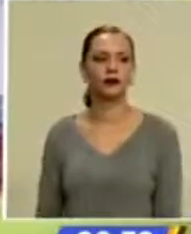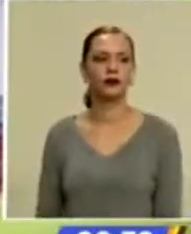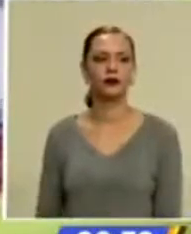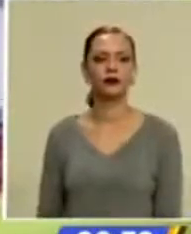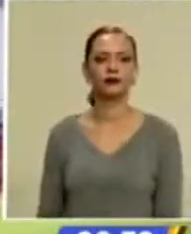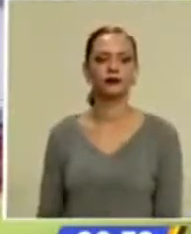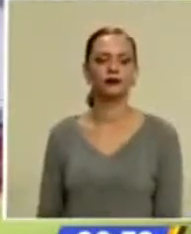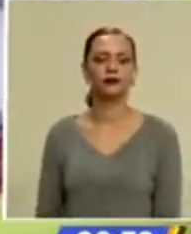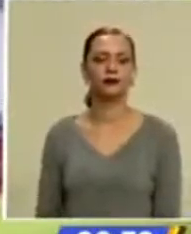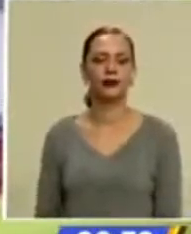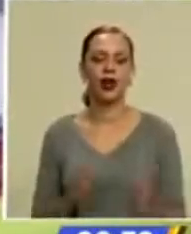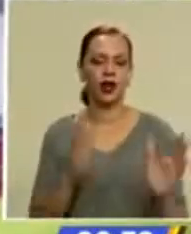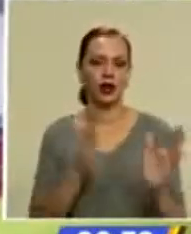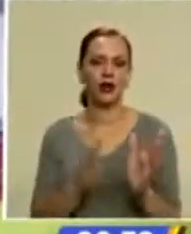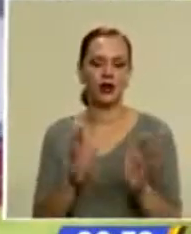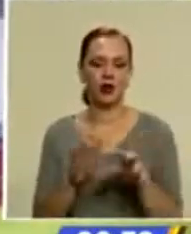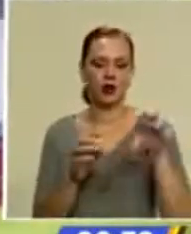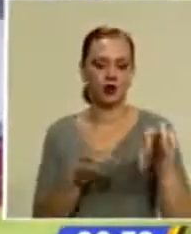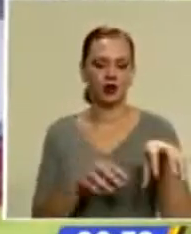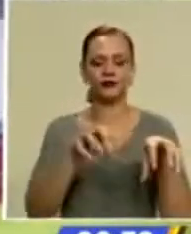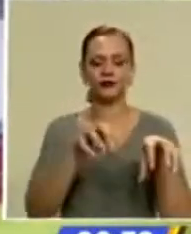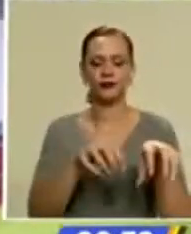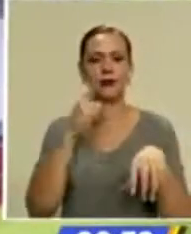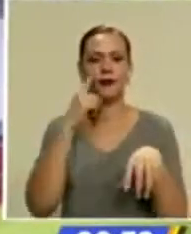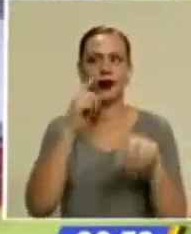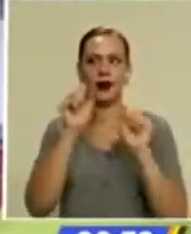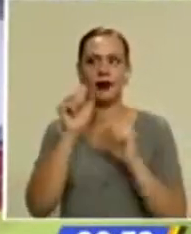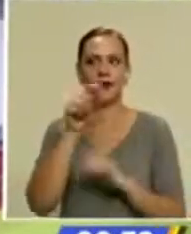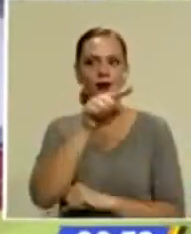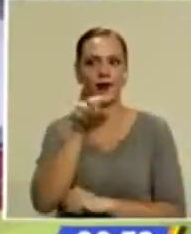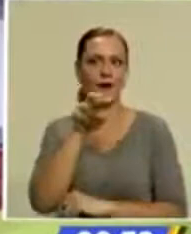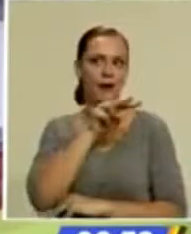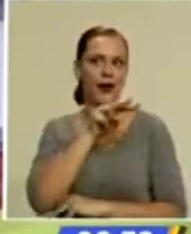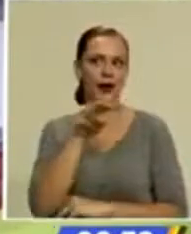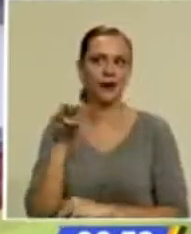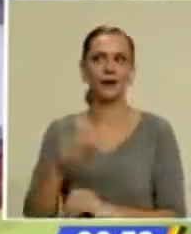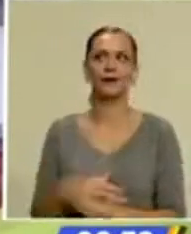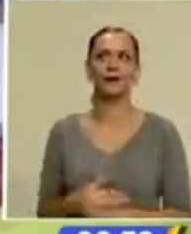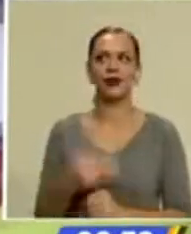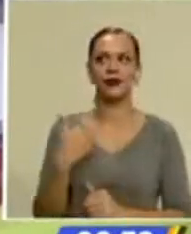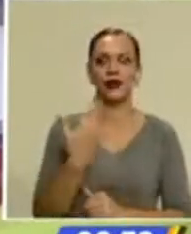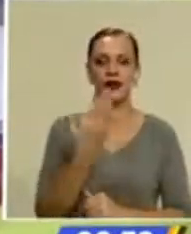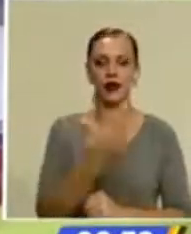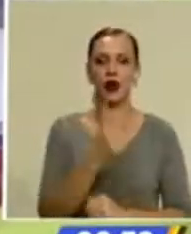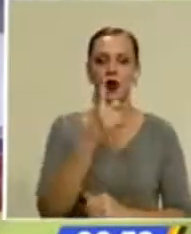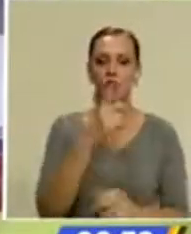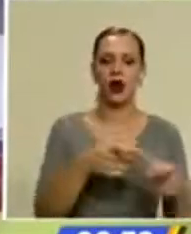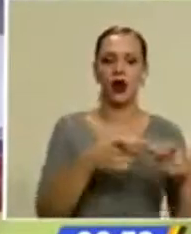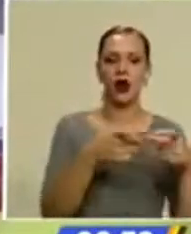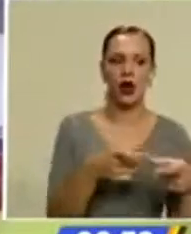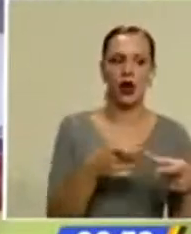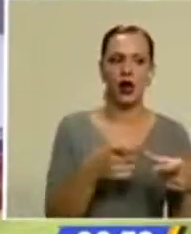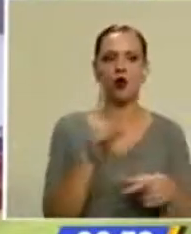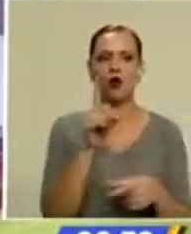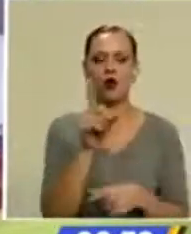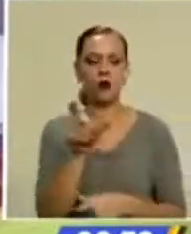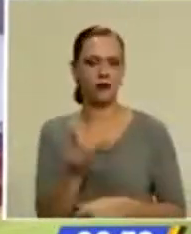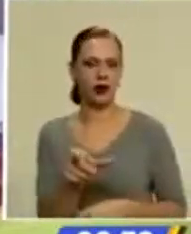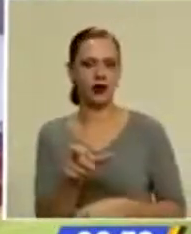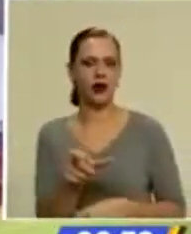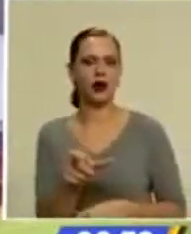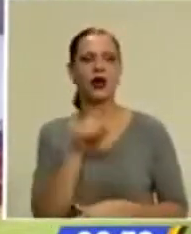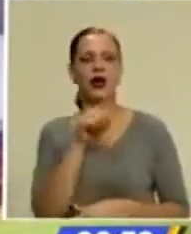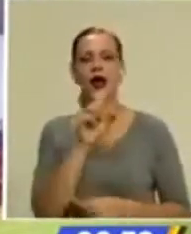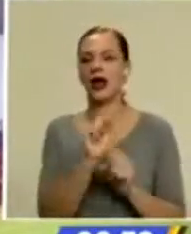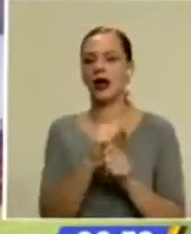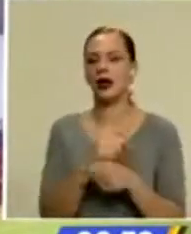así. En orden. Así, en orden, para que los niños lo vean. Ahí tenemos una grande, una mediana, y